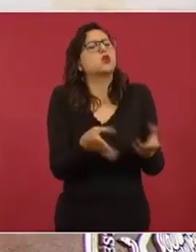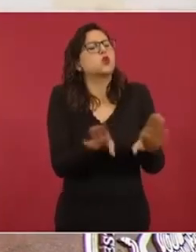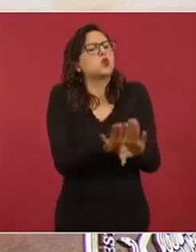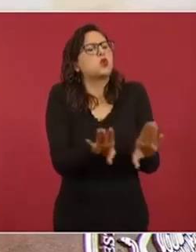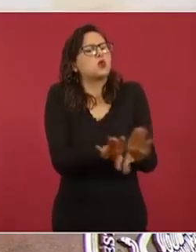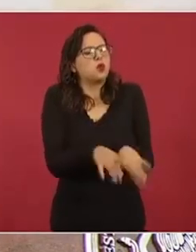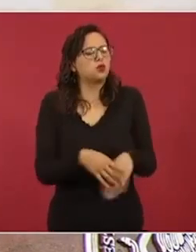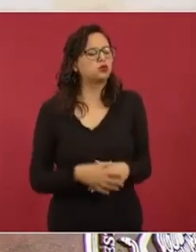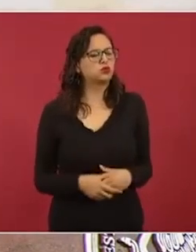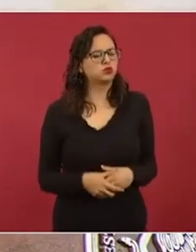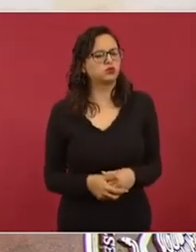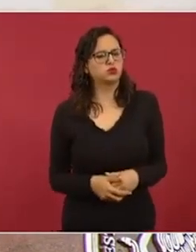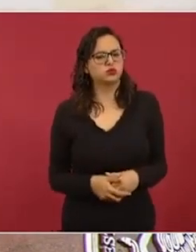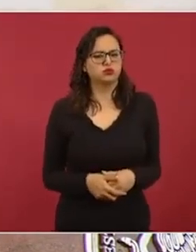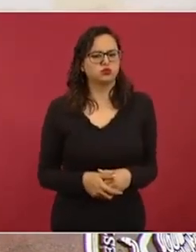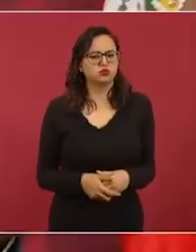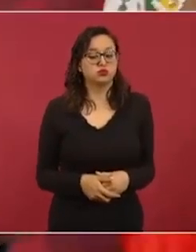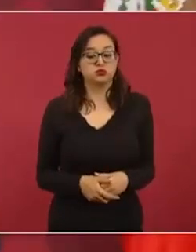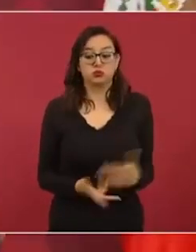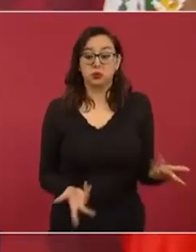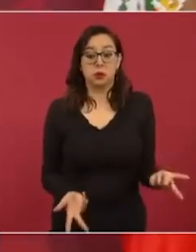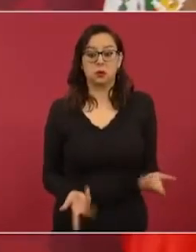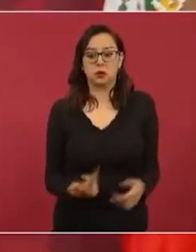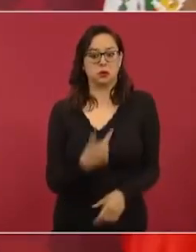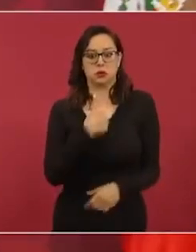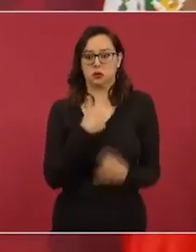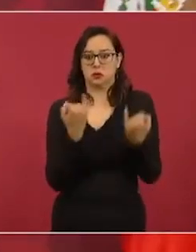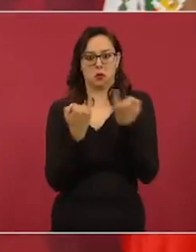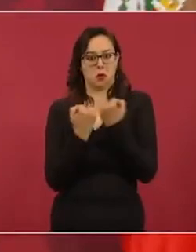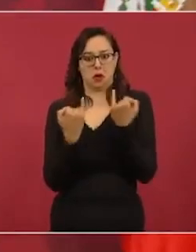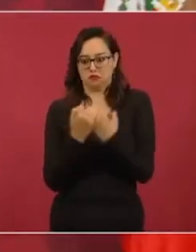Yo también no le llego,